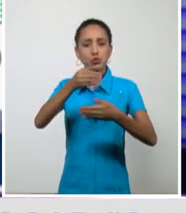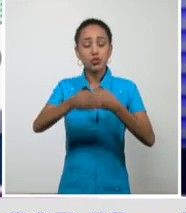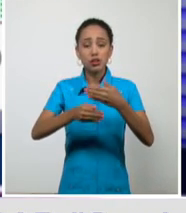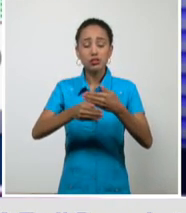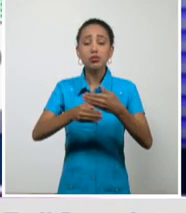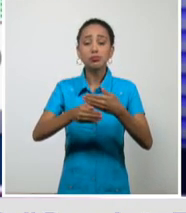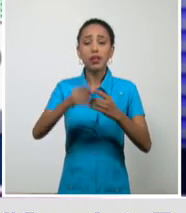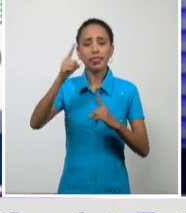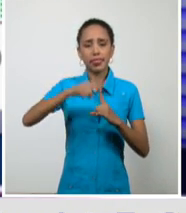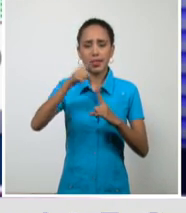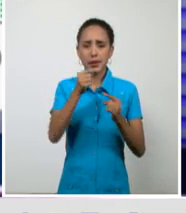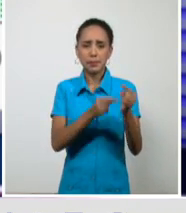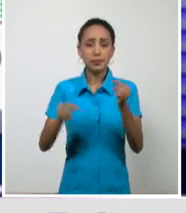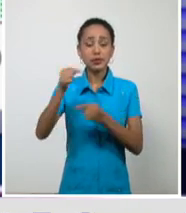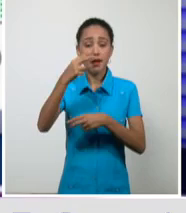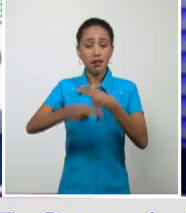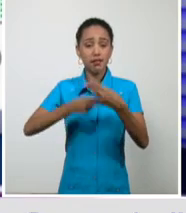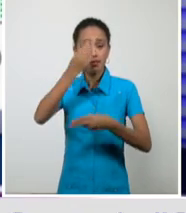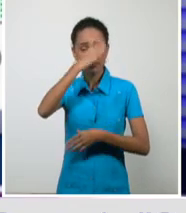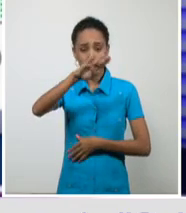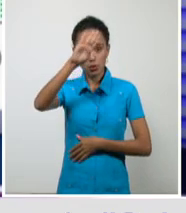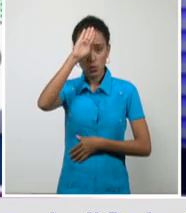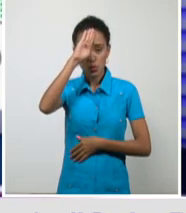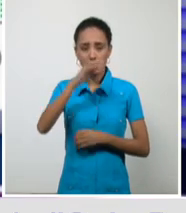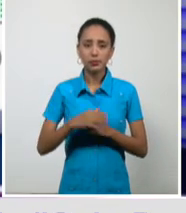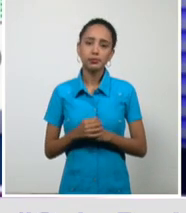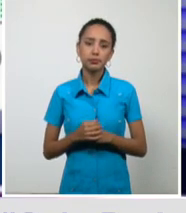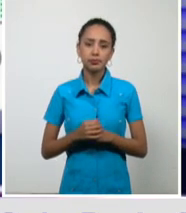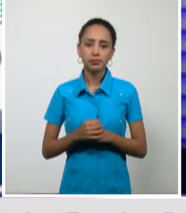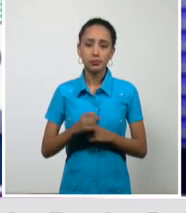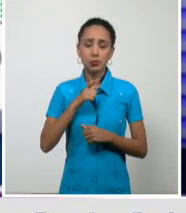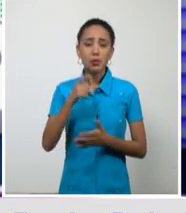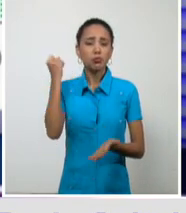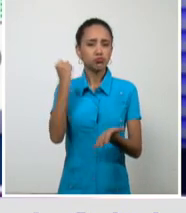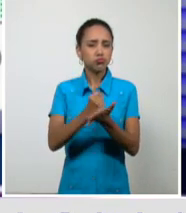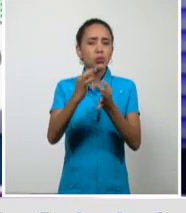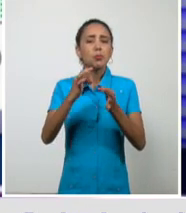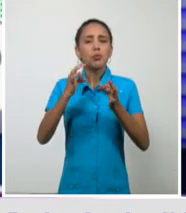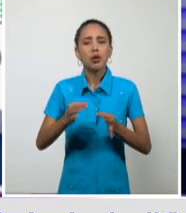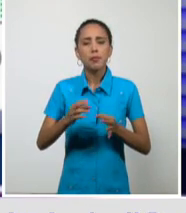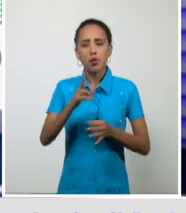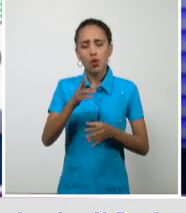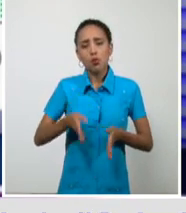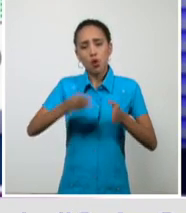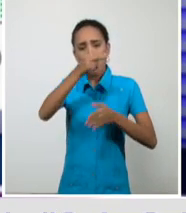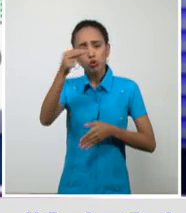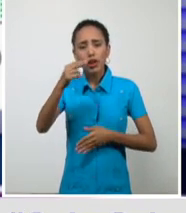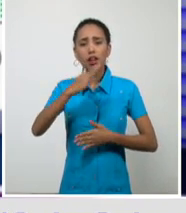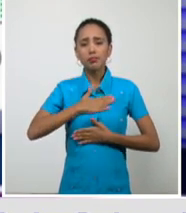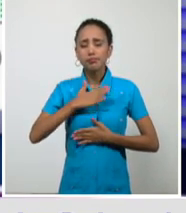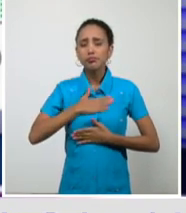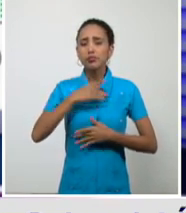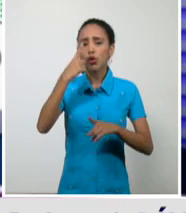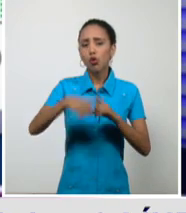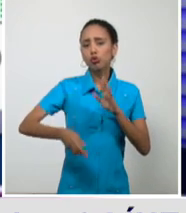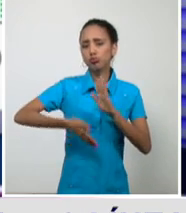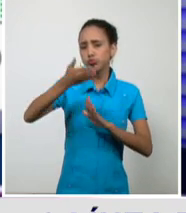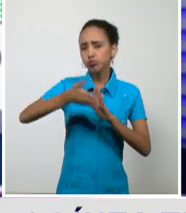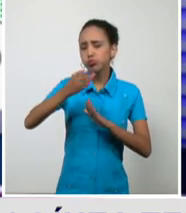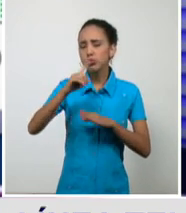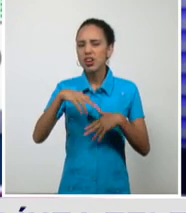país continúa desarrollando, como es la autorización de la construcción de hoteles, de las propias obras para enfrentar